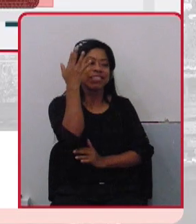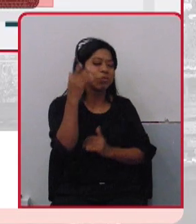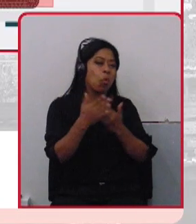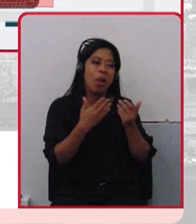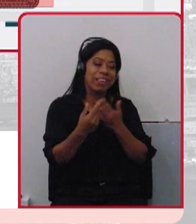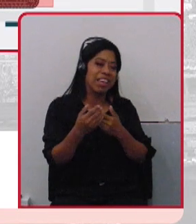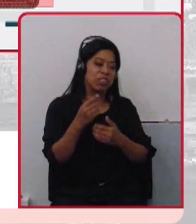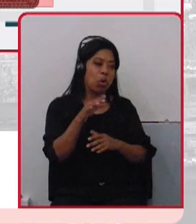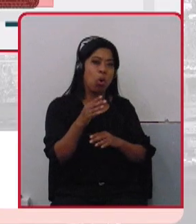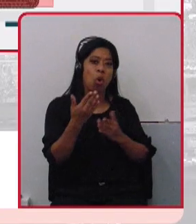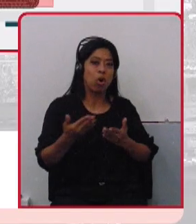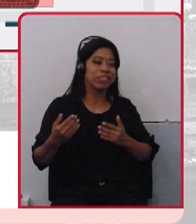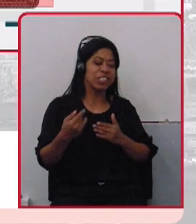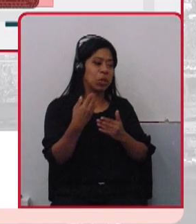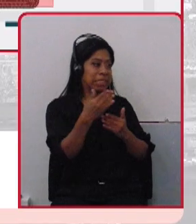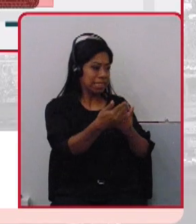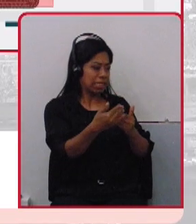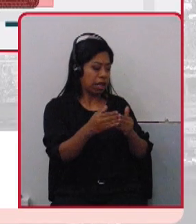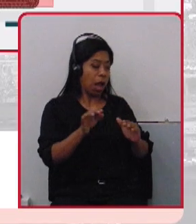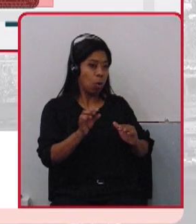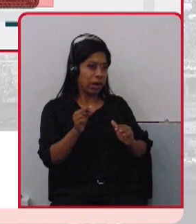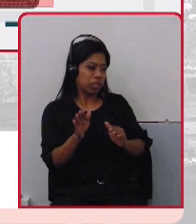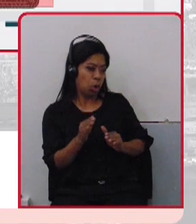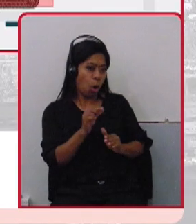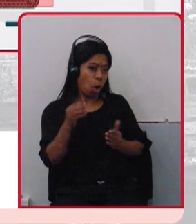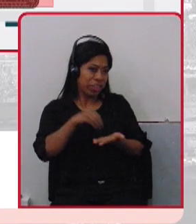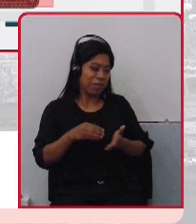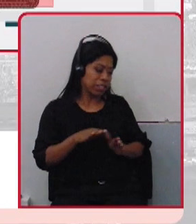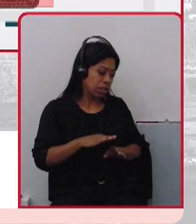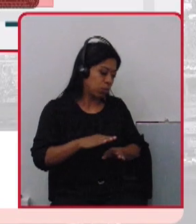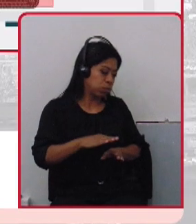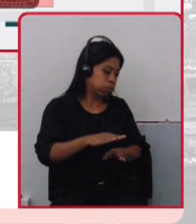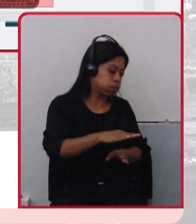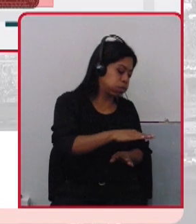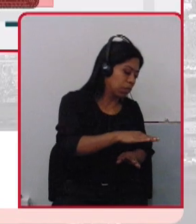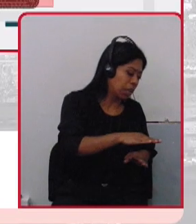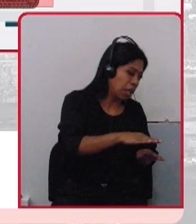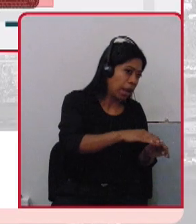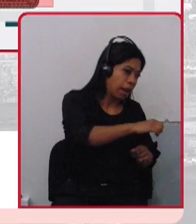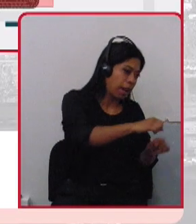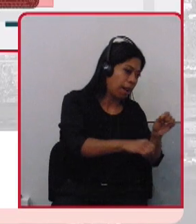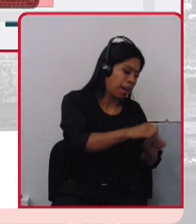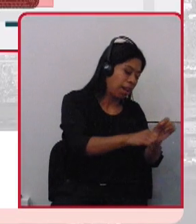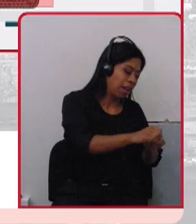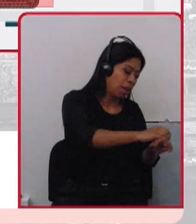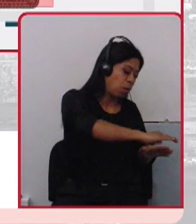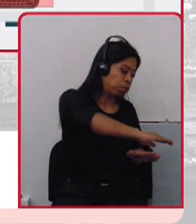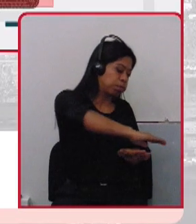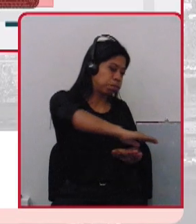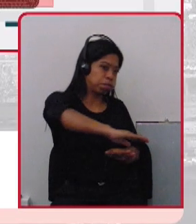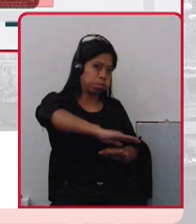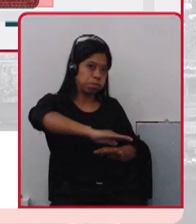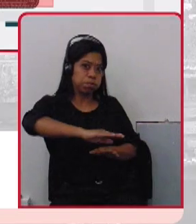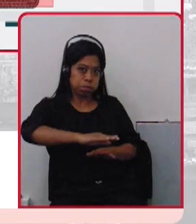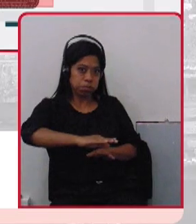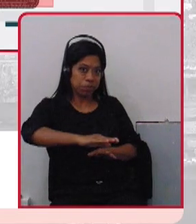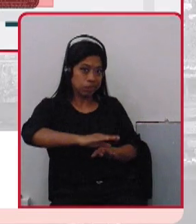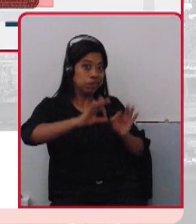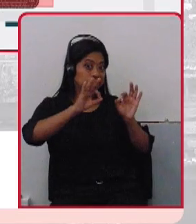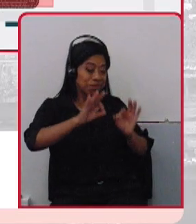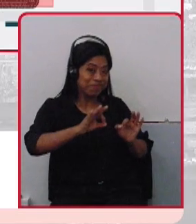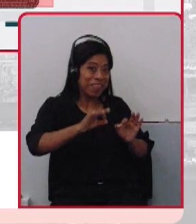estacionamiento. Entonces lo que ustedes hacen es adelantan otra vez y luego retroceden para cuadrarse de forma correcta.